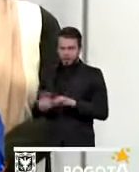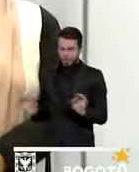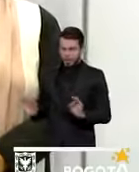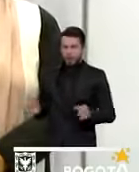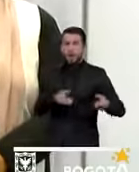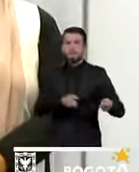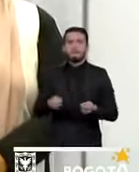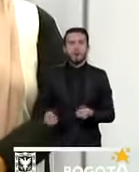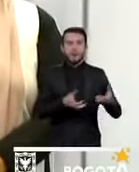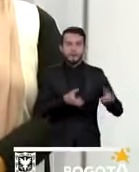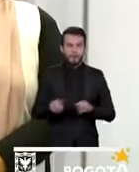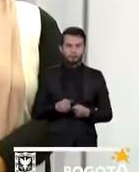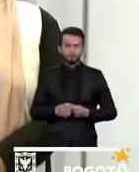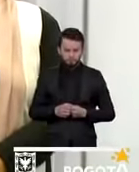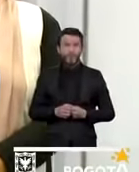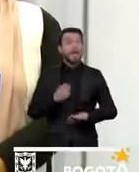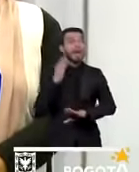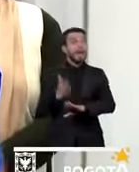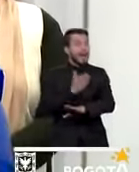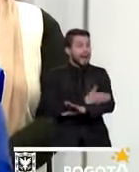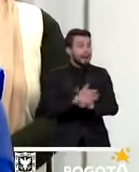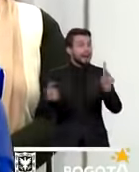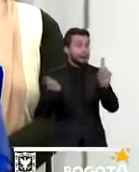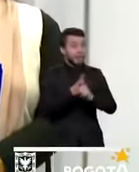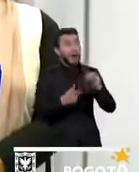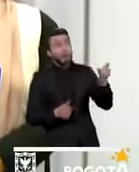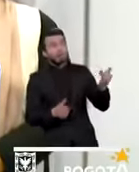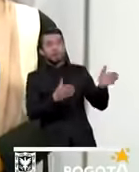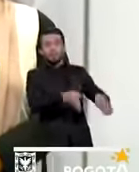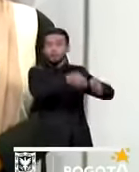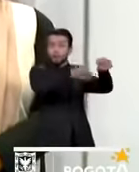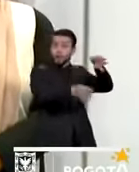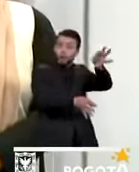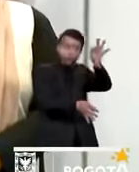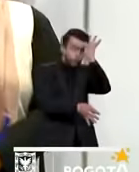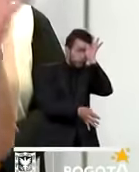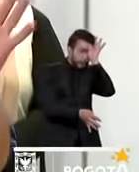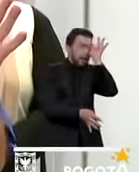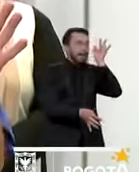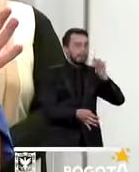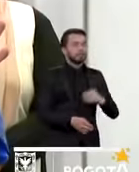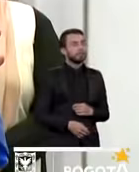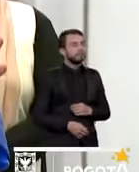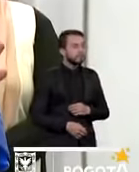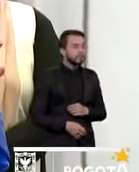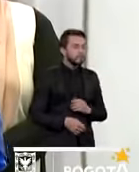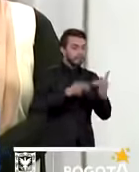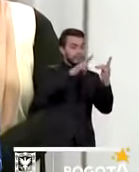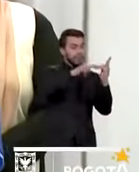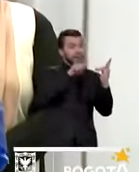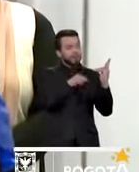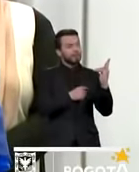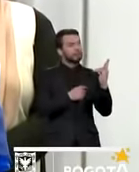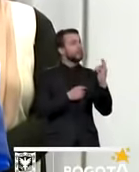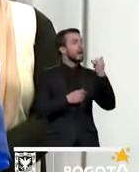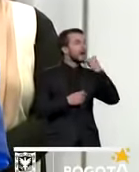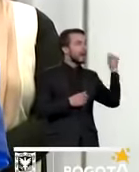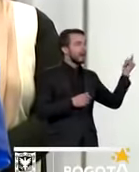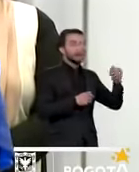por remisión desde otra entidad hospitalaria. Tenemos dispuestos toda la flota de ambulancias de la ciudad de